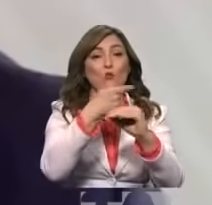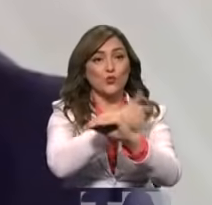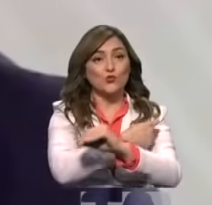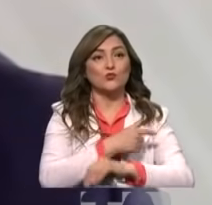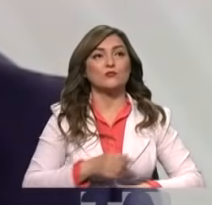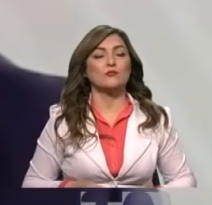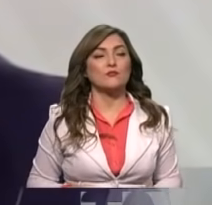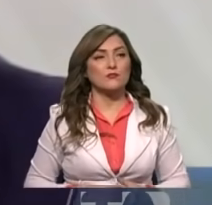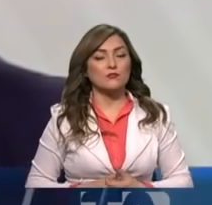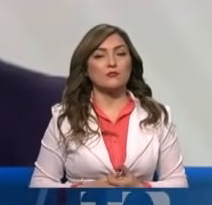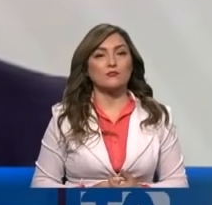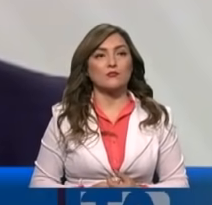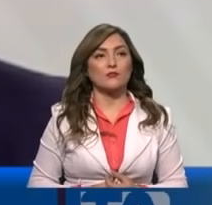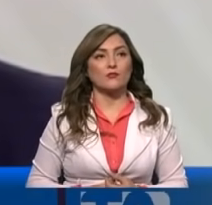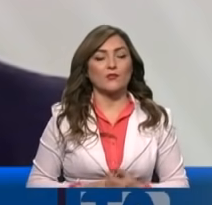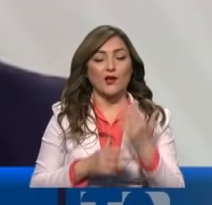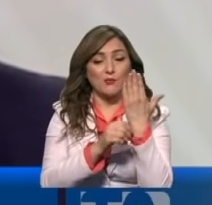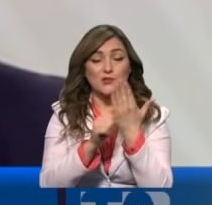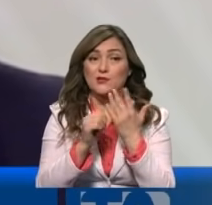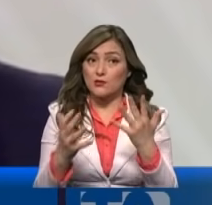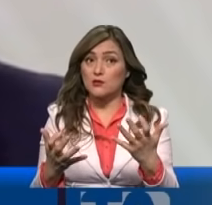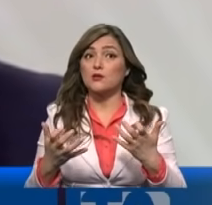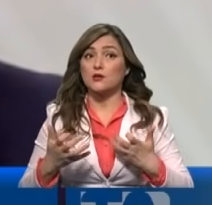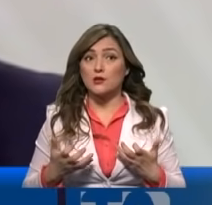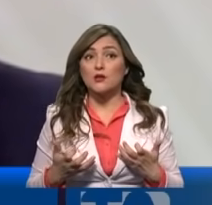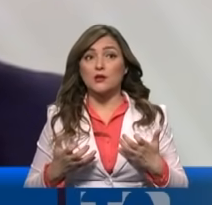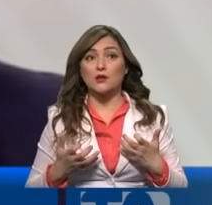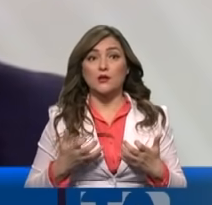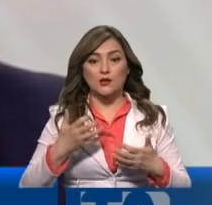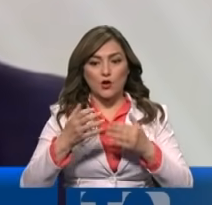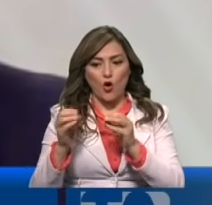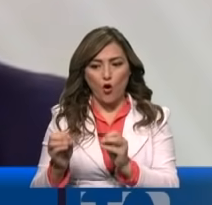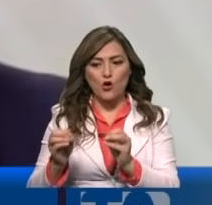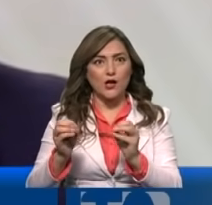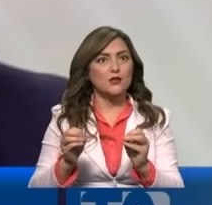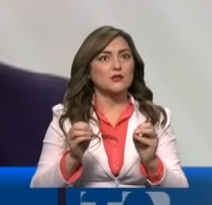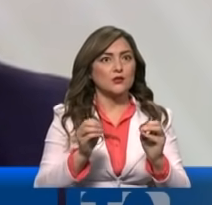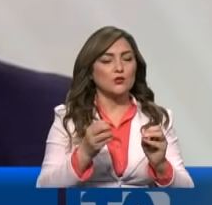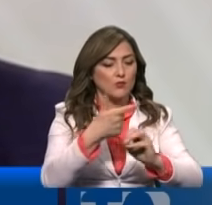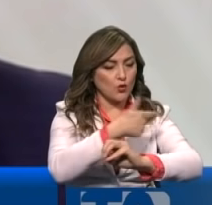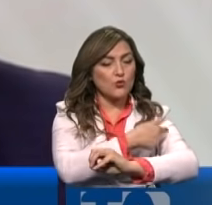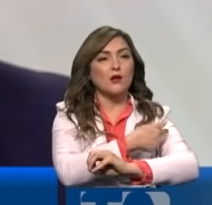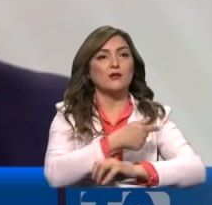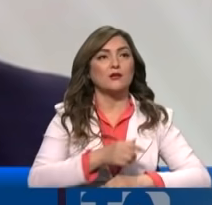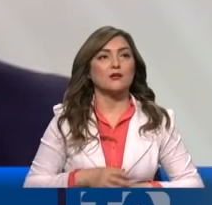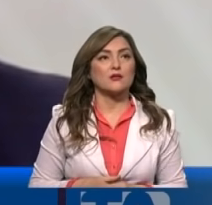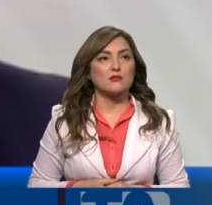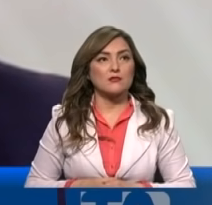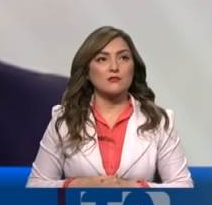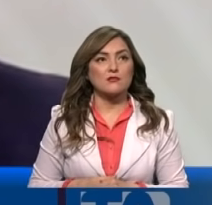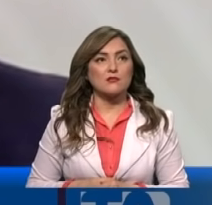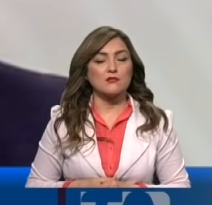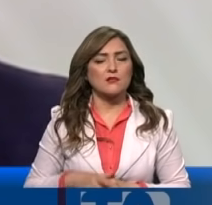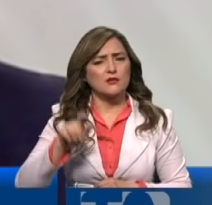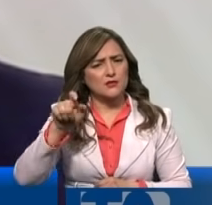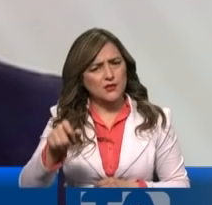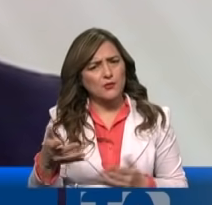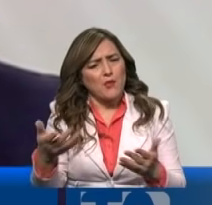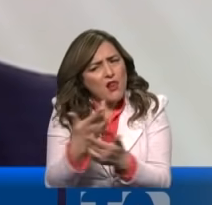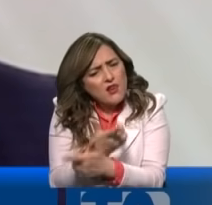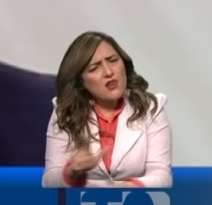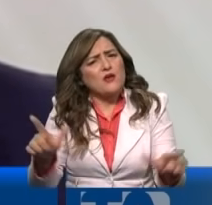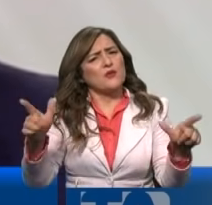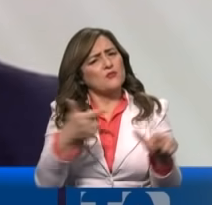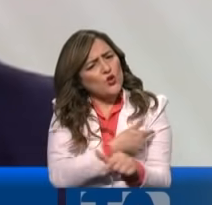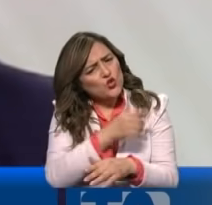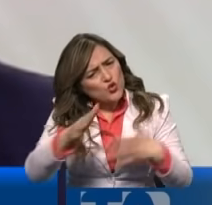vacunación. Si bien el ministerio quiere mantener una cierta organización vacunal, pero debe aperturar, debe dar libertad